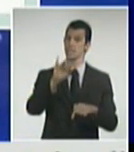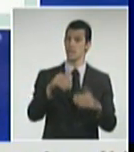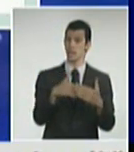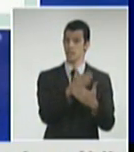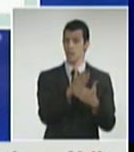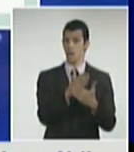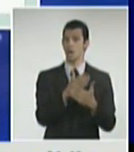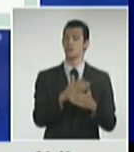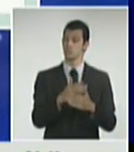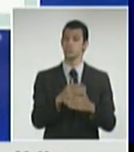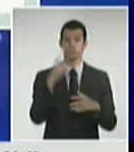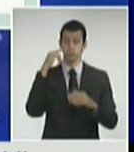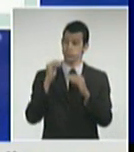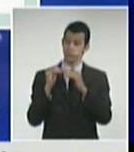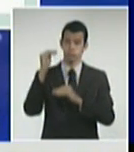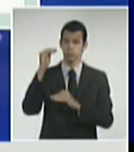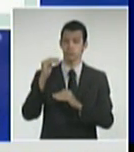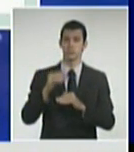muy elevado de